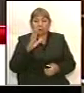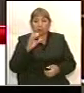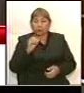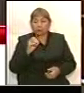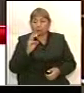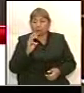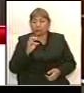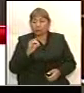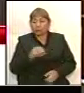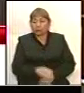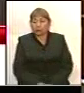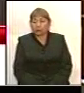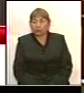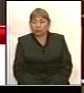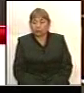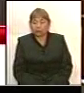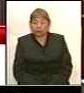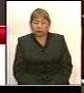60...